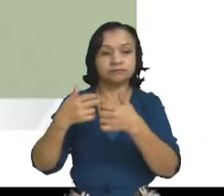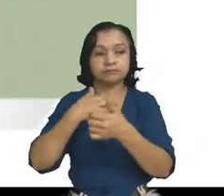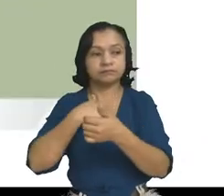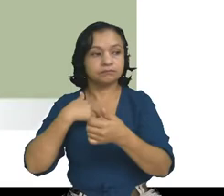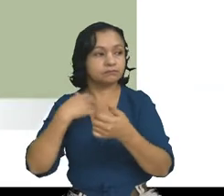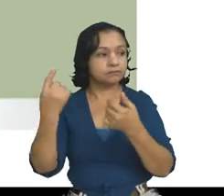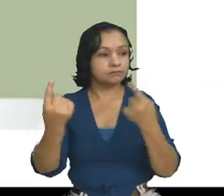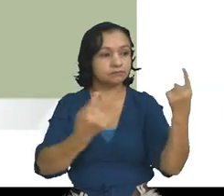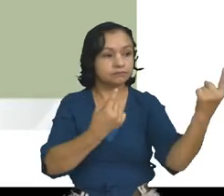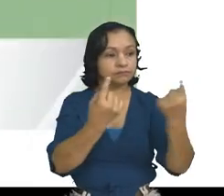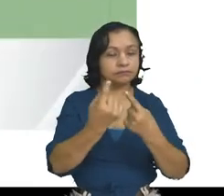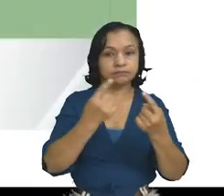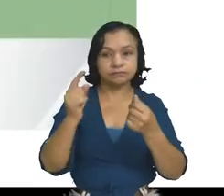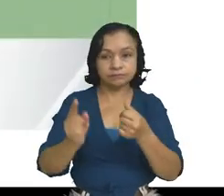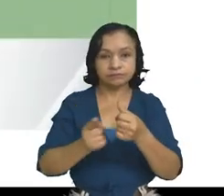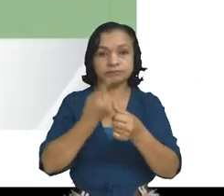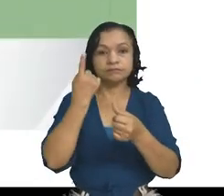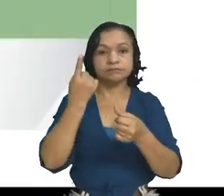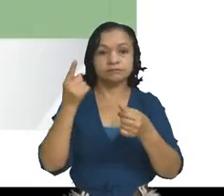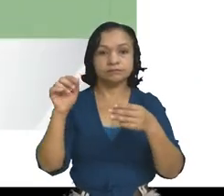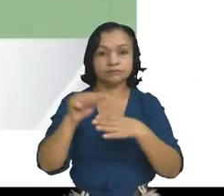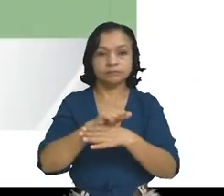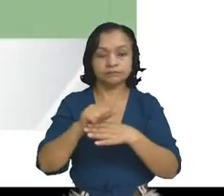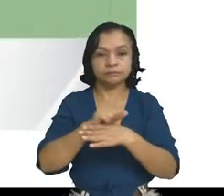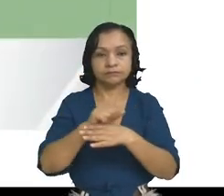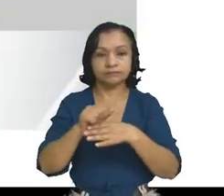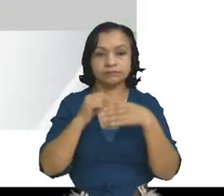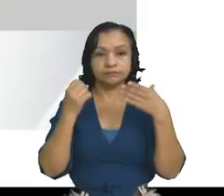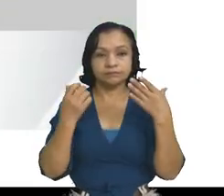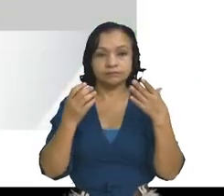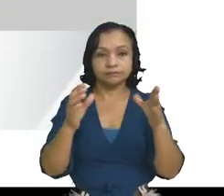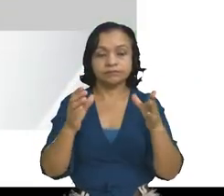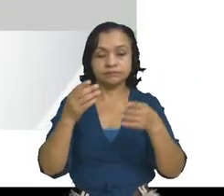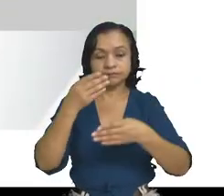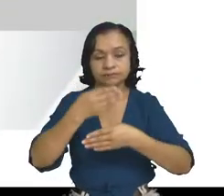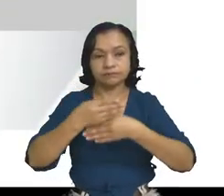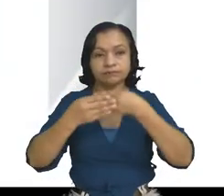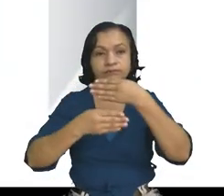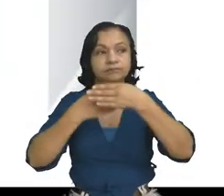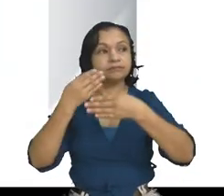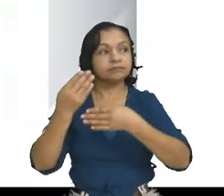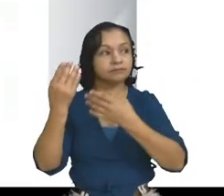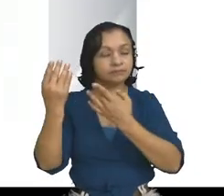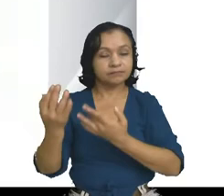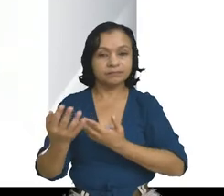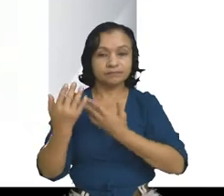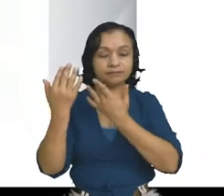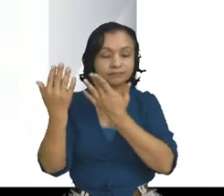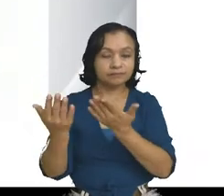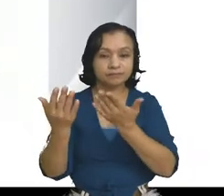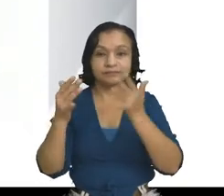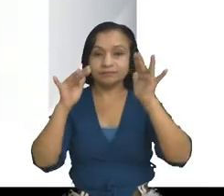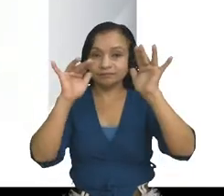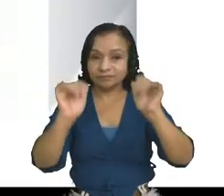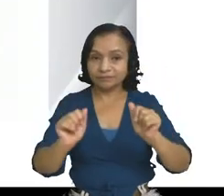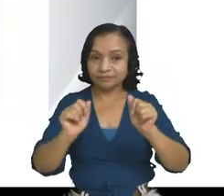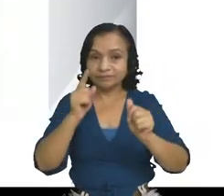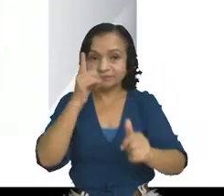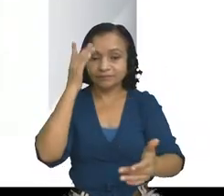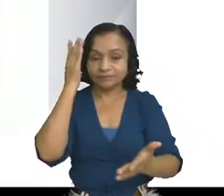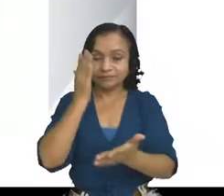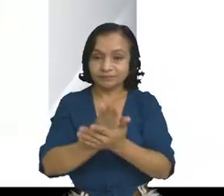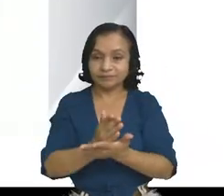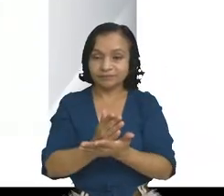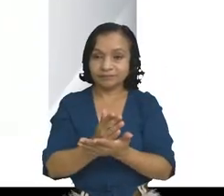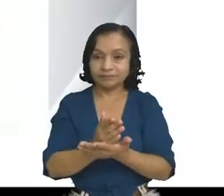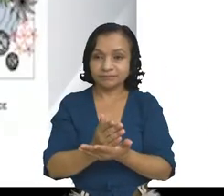toda esa primera etapa en preparar las condiciones para la construcción. Entonces nosotros esperamos que de inmediato, una vez definido esta